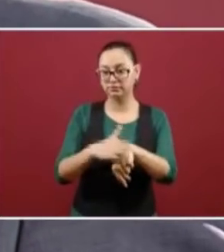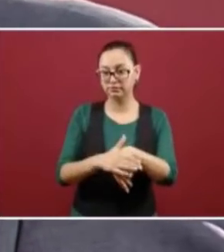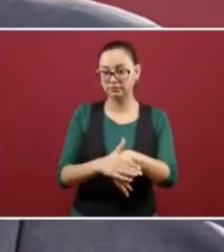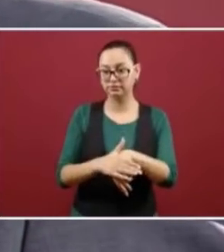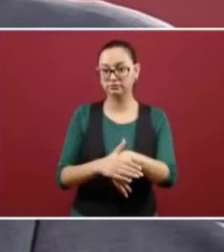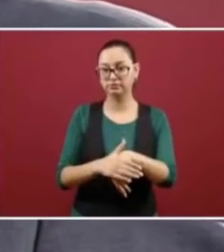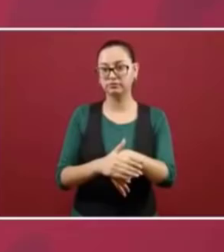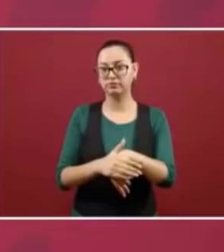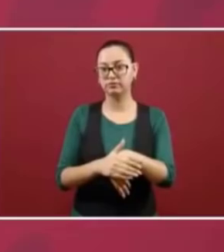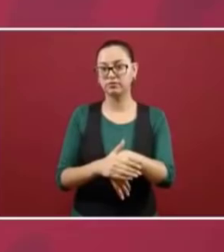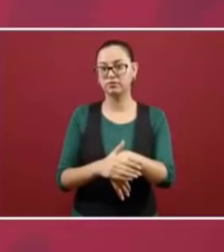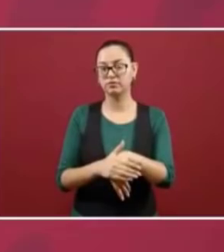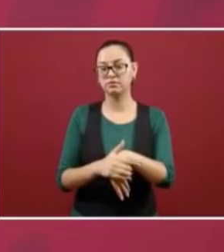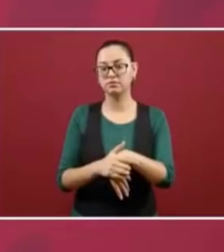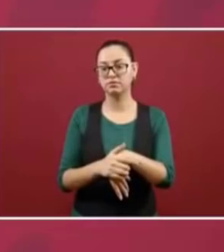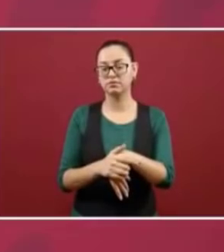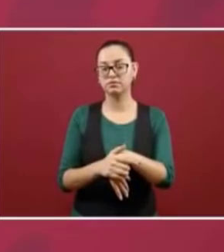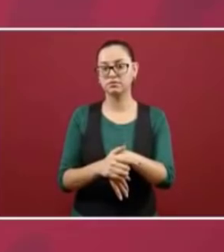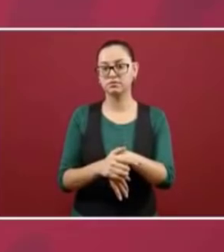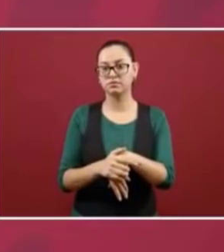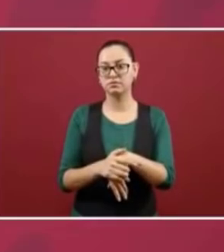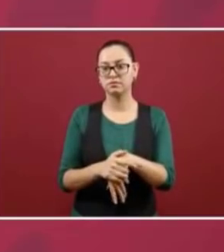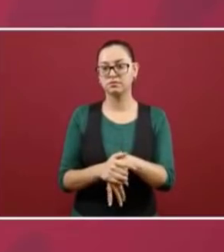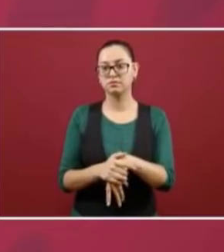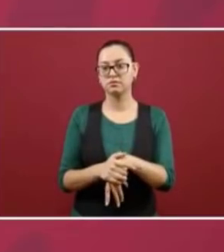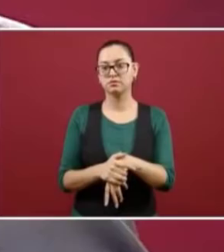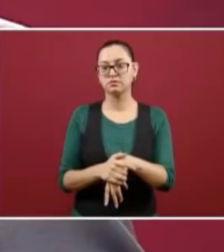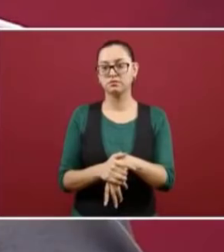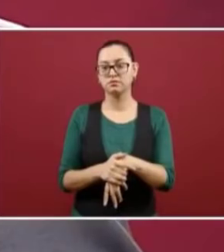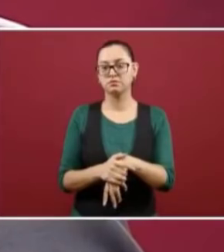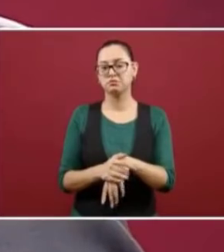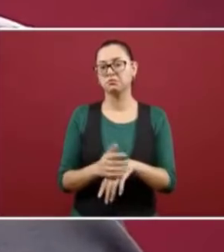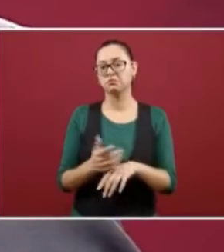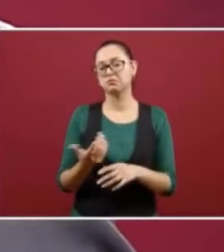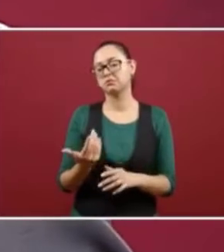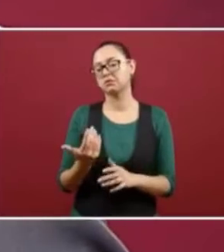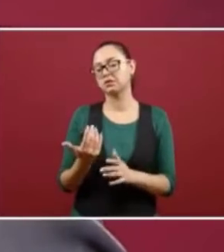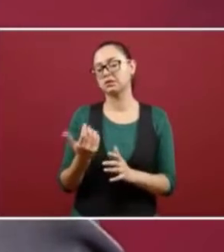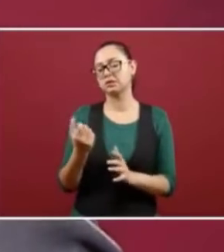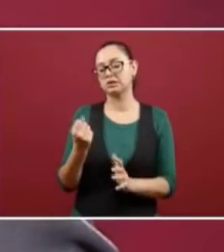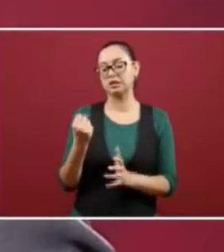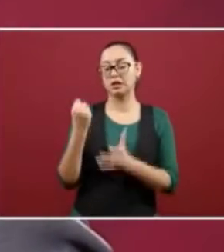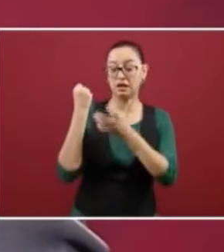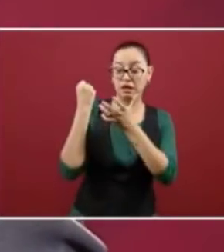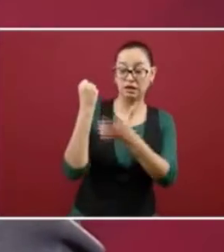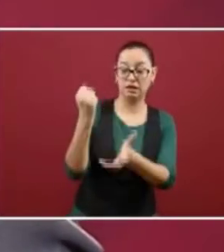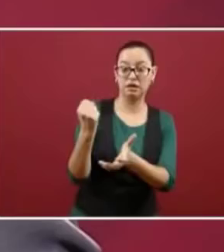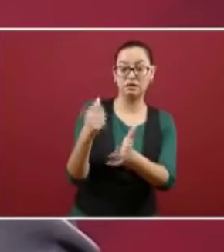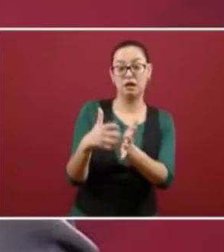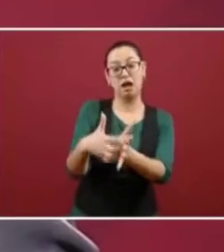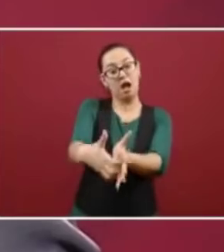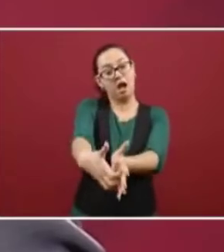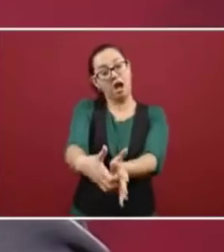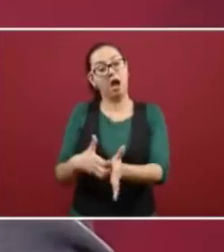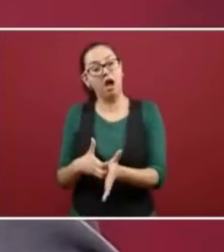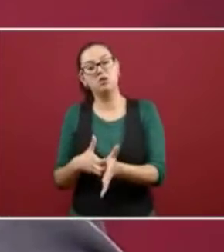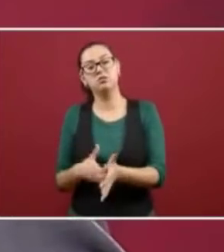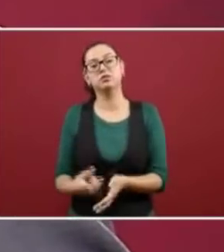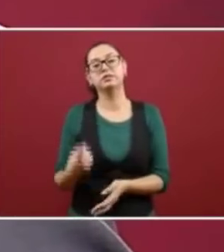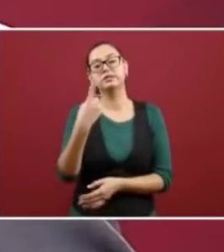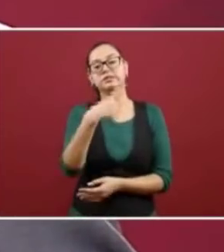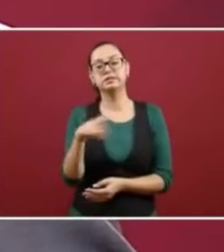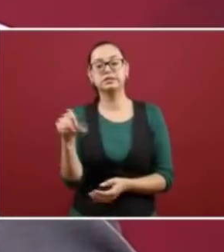que cuando menos nos vamos a ahorrar 100 mil millones de pesos